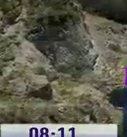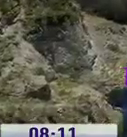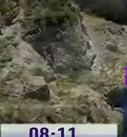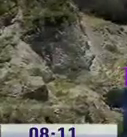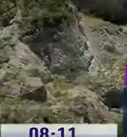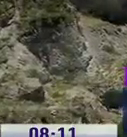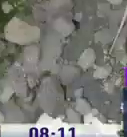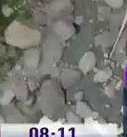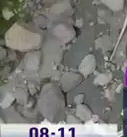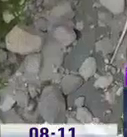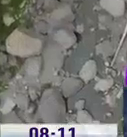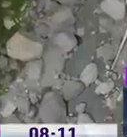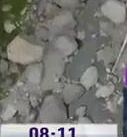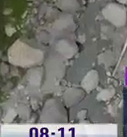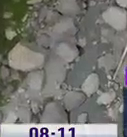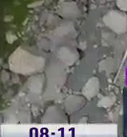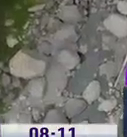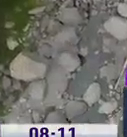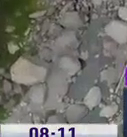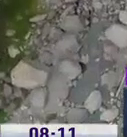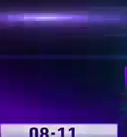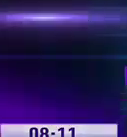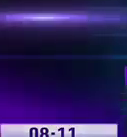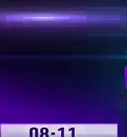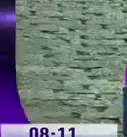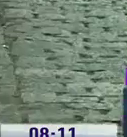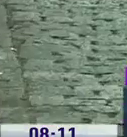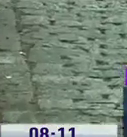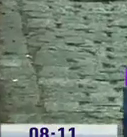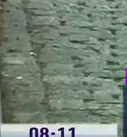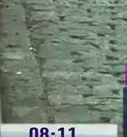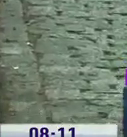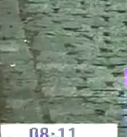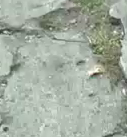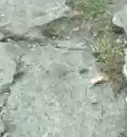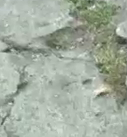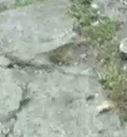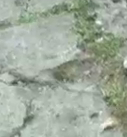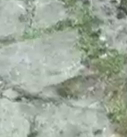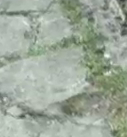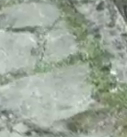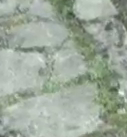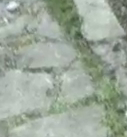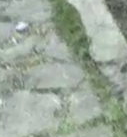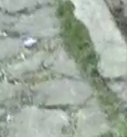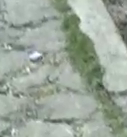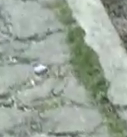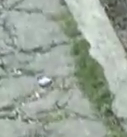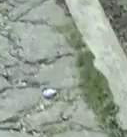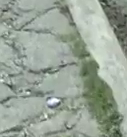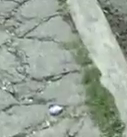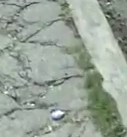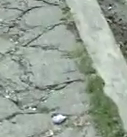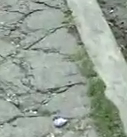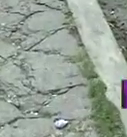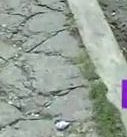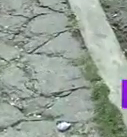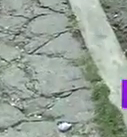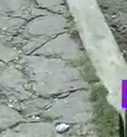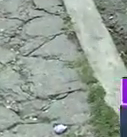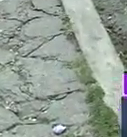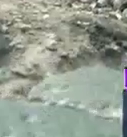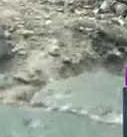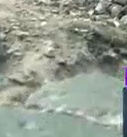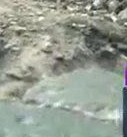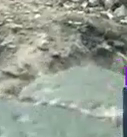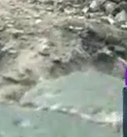del proyecto Bindo Bona. Y también mucha atención, con una misa de honras los vecinos están pidiendo en procesión